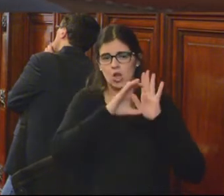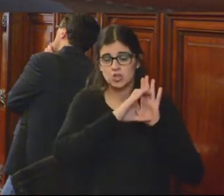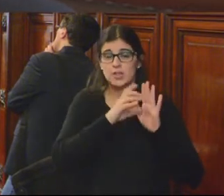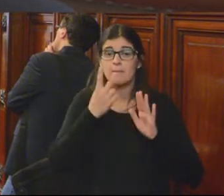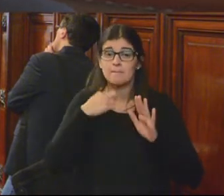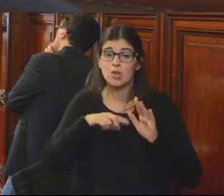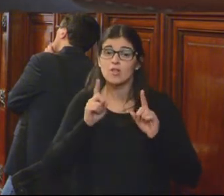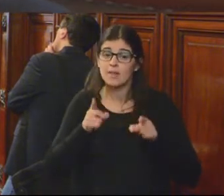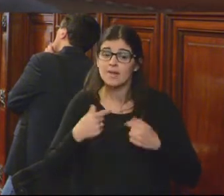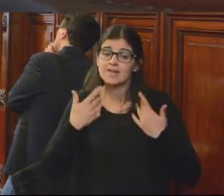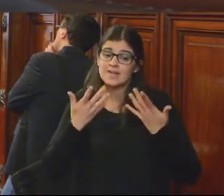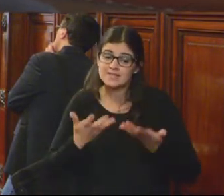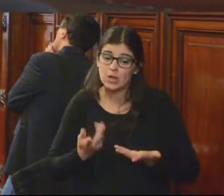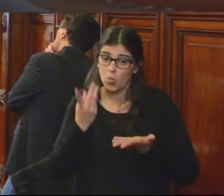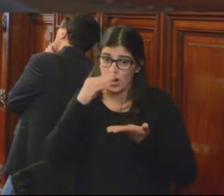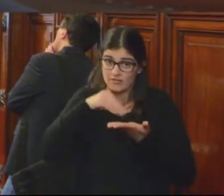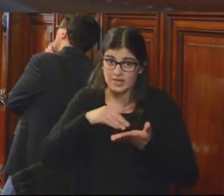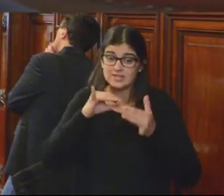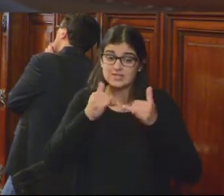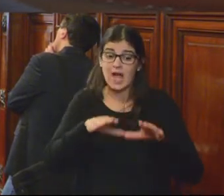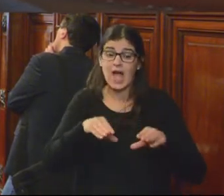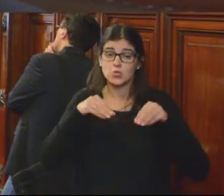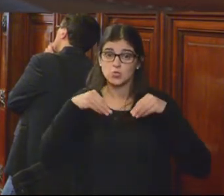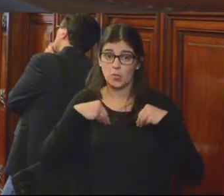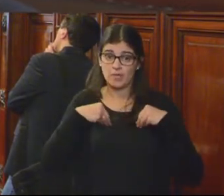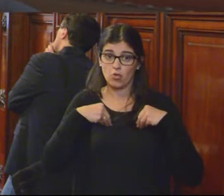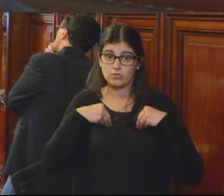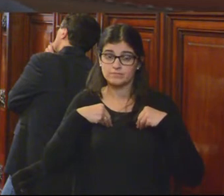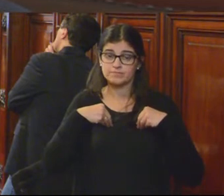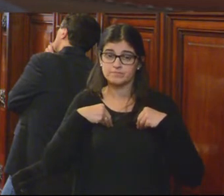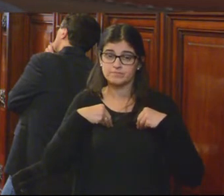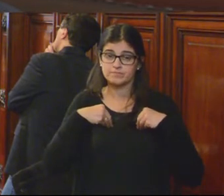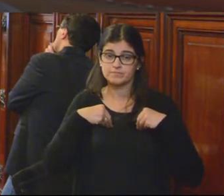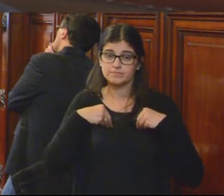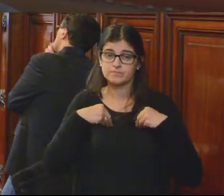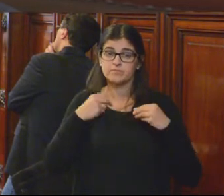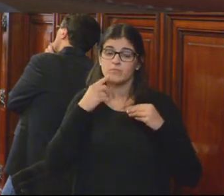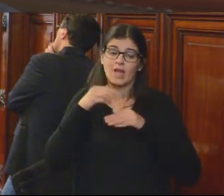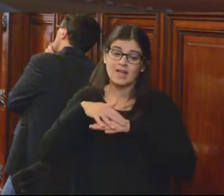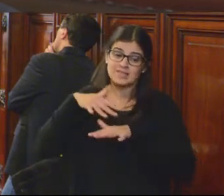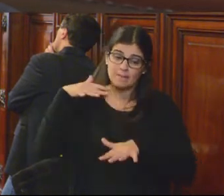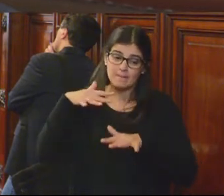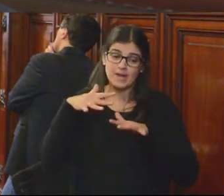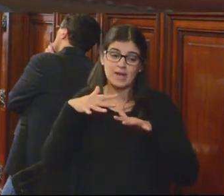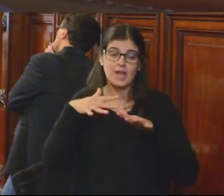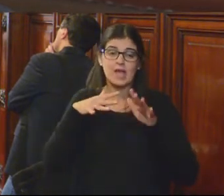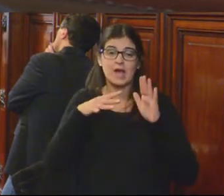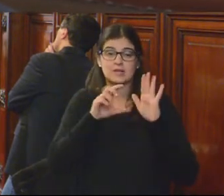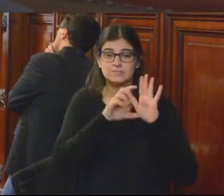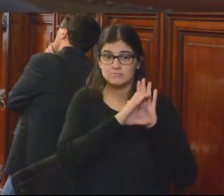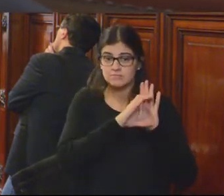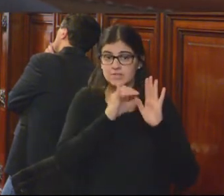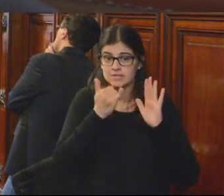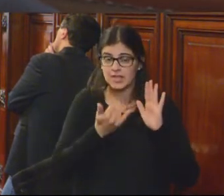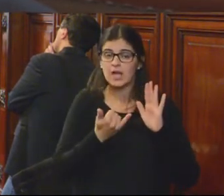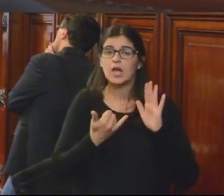también quisiera que ya una vez que ha asumido, ¿verdad?, una Asamblea Nacional Constituyente,